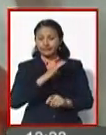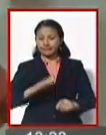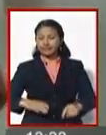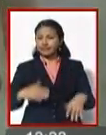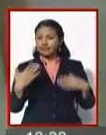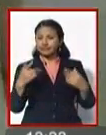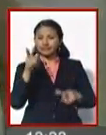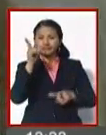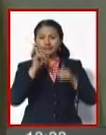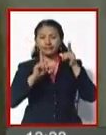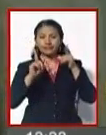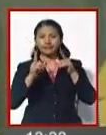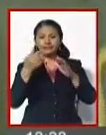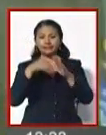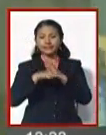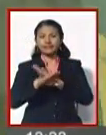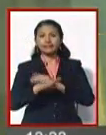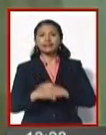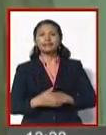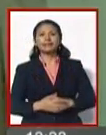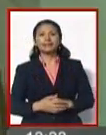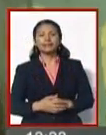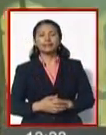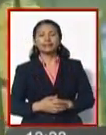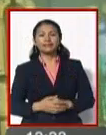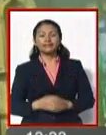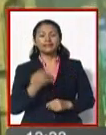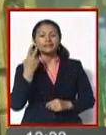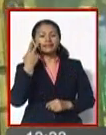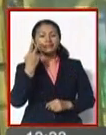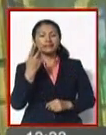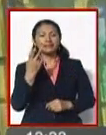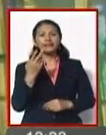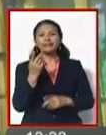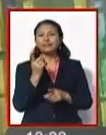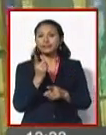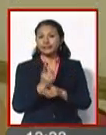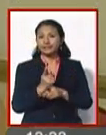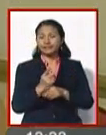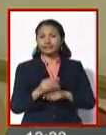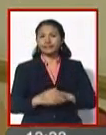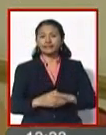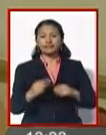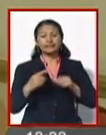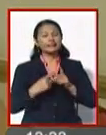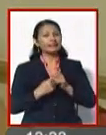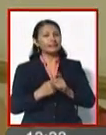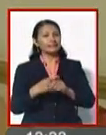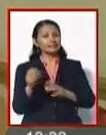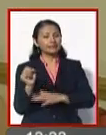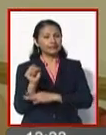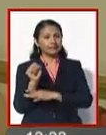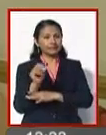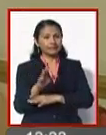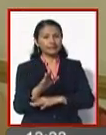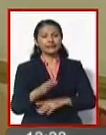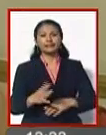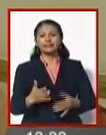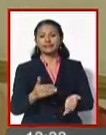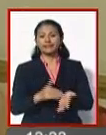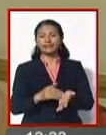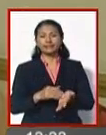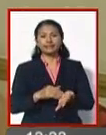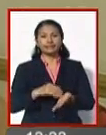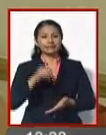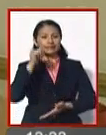Cristo está llorando. Entonces ellos entraron a las carreras, se fijaron y efectivamente corrieron, nos avisaron,